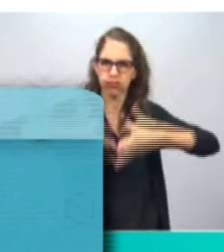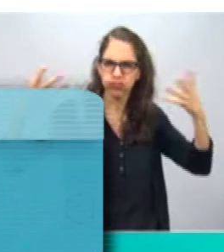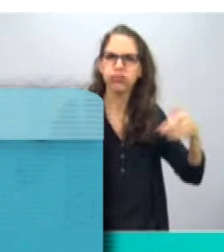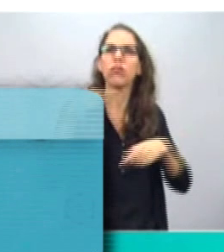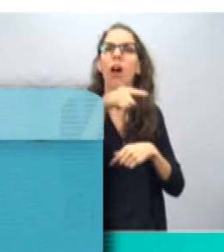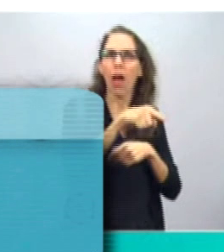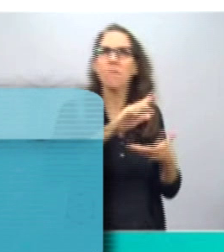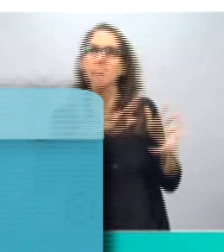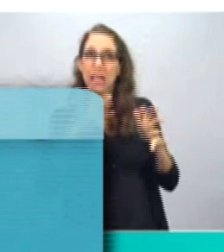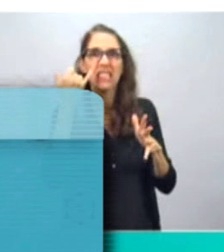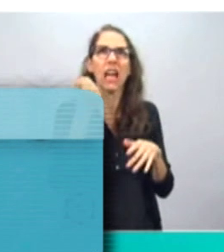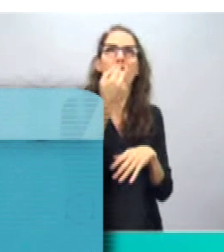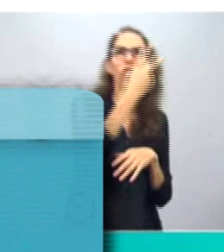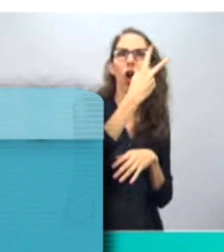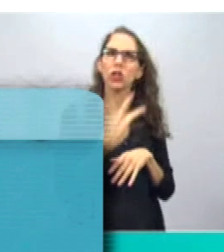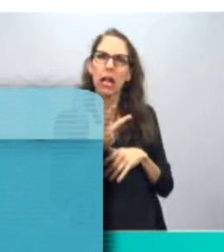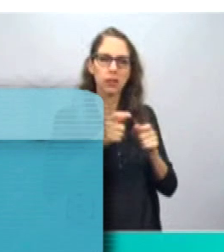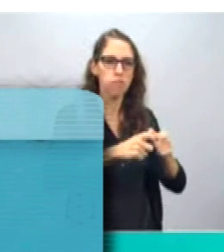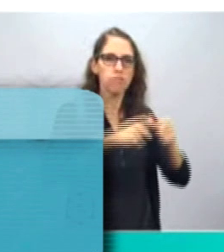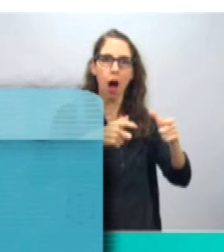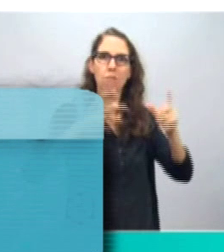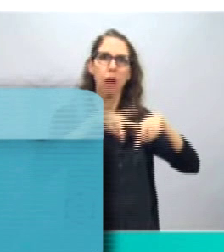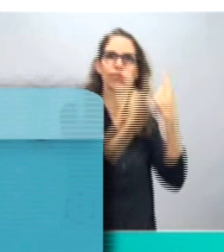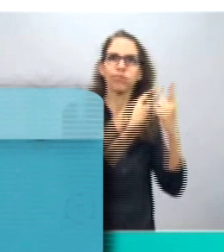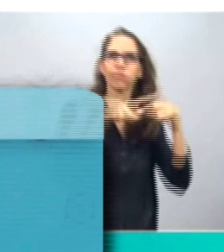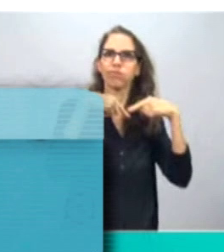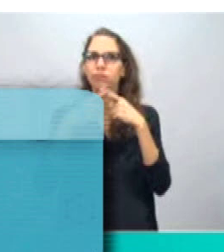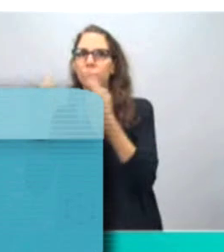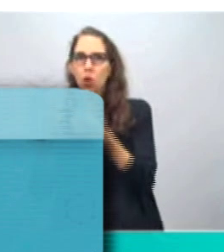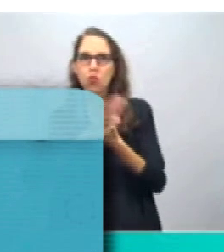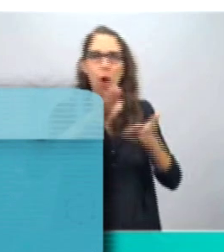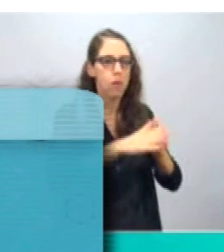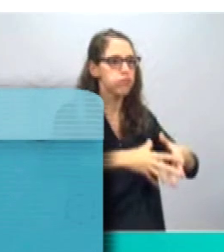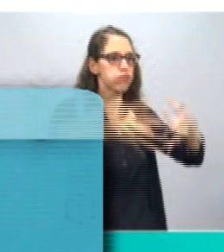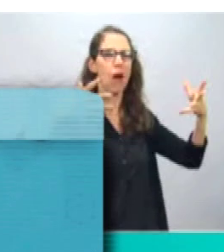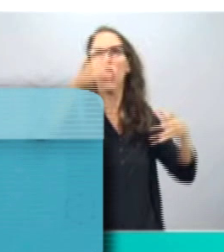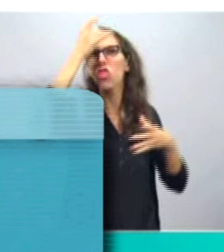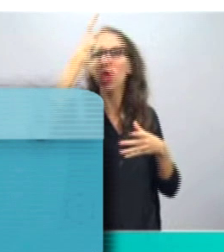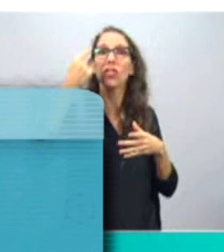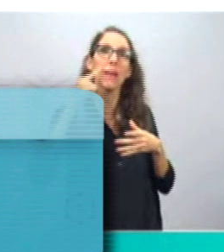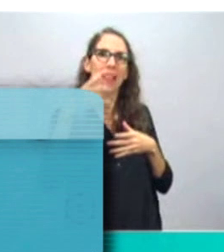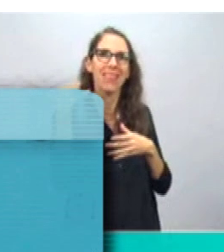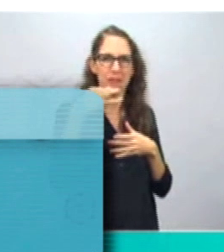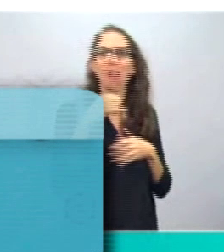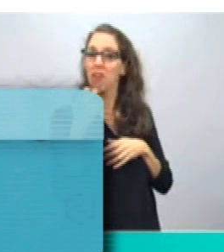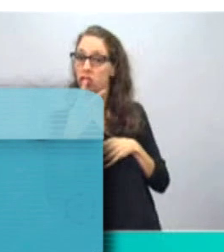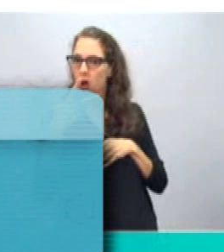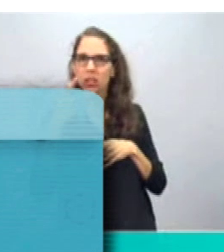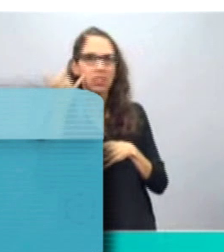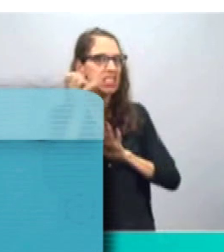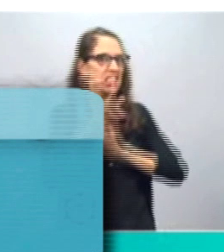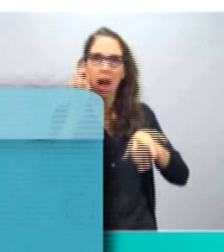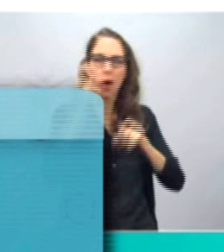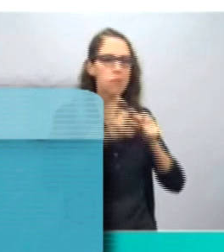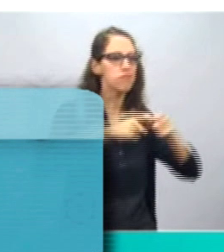ya más de 2/3 de las plazas que estaban previstas, 12.000 plazas estaban previstas, ya hemos ejecutado más de 2/3, pero se venían ejecutando